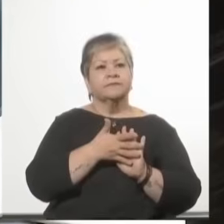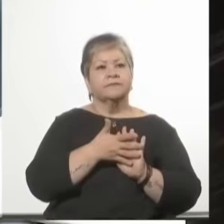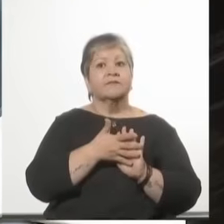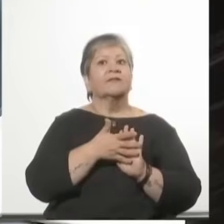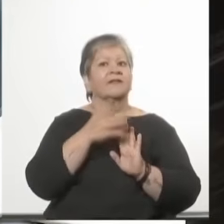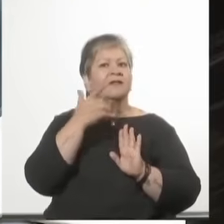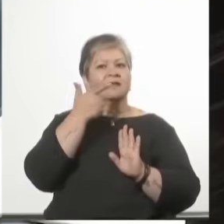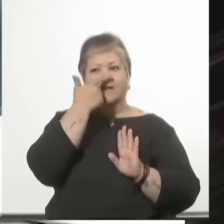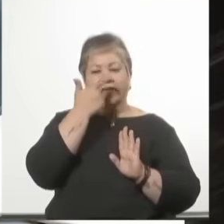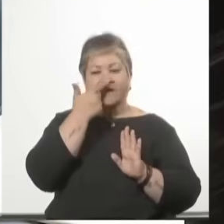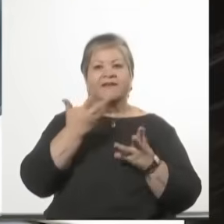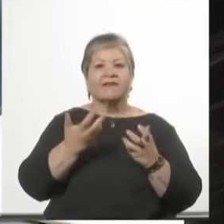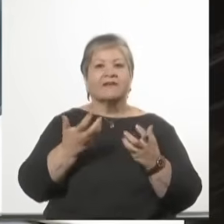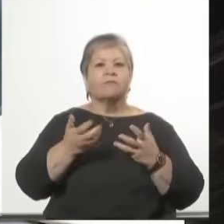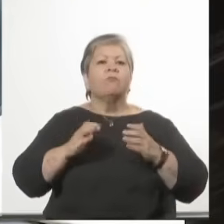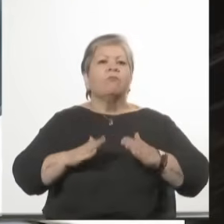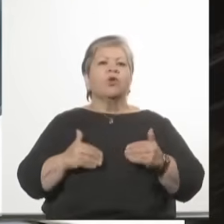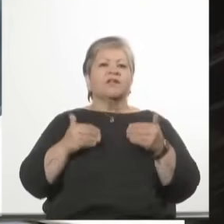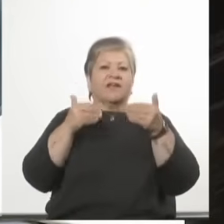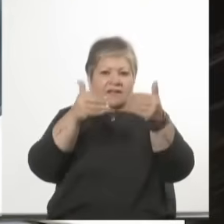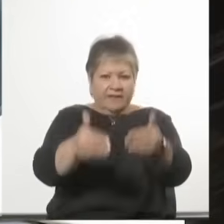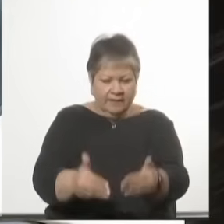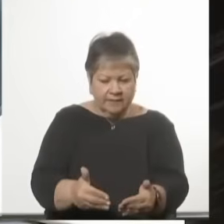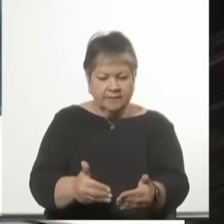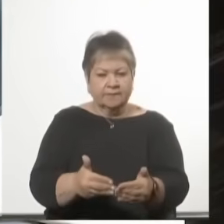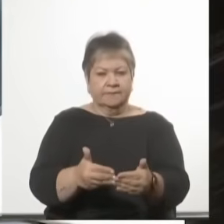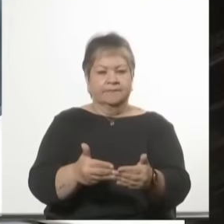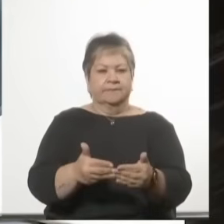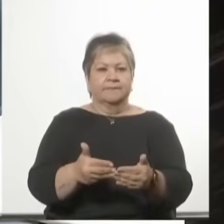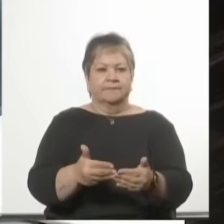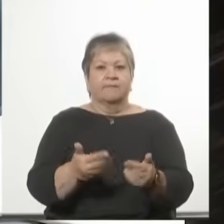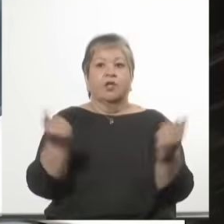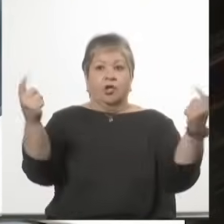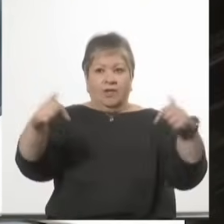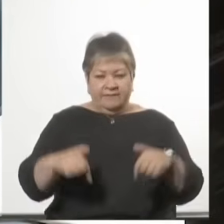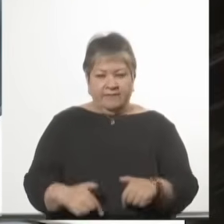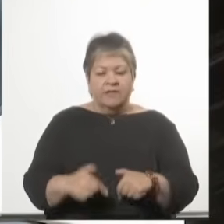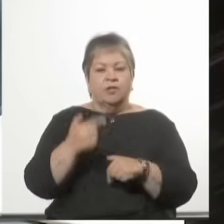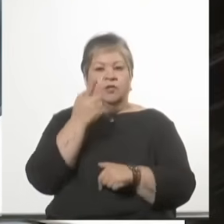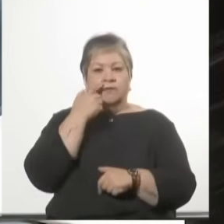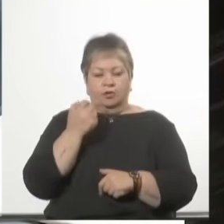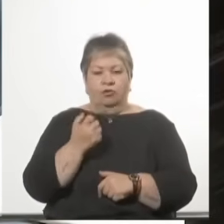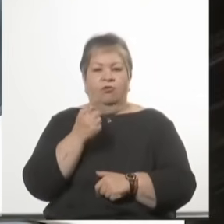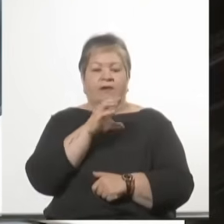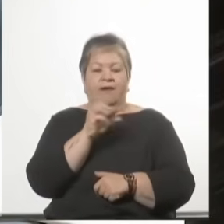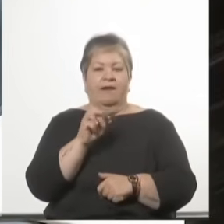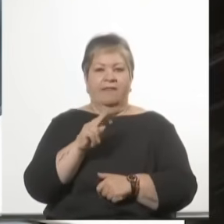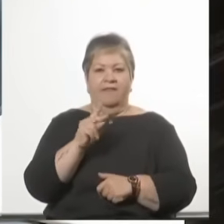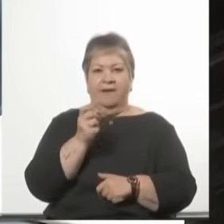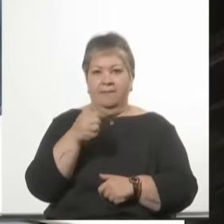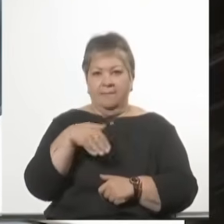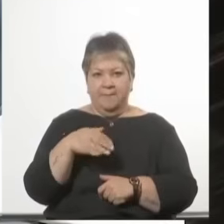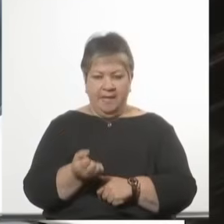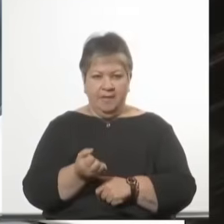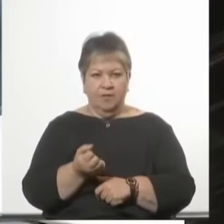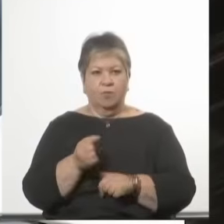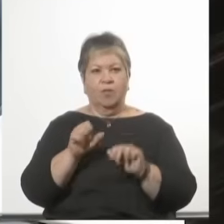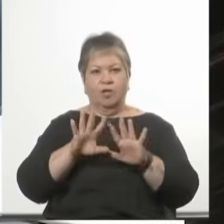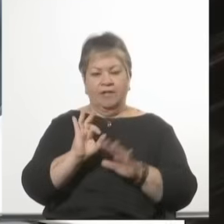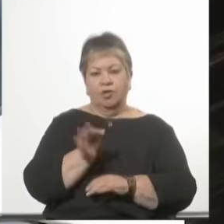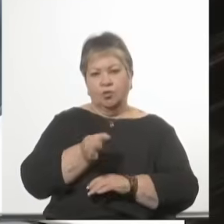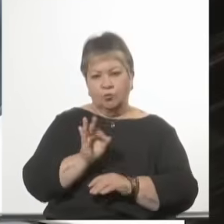postergar, efectivamente y concretamente, lo que vino a hacer el señor Cardama cuando el 10